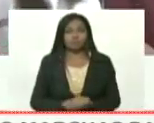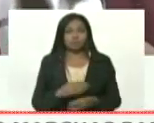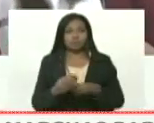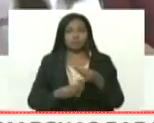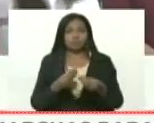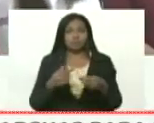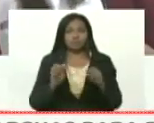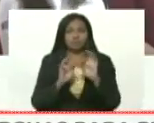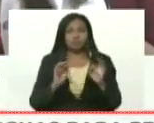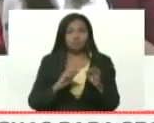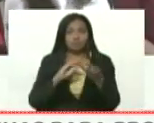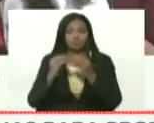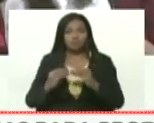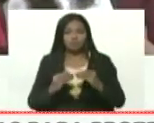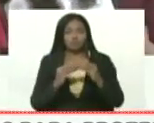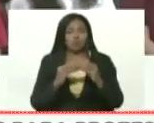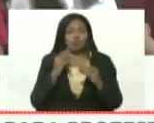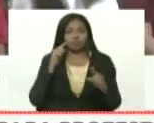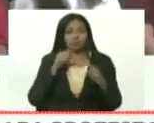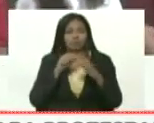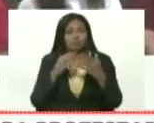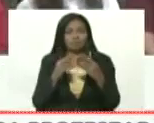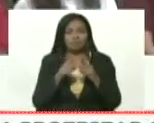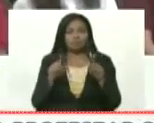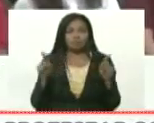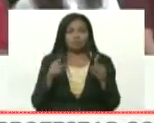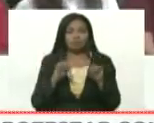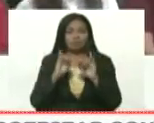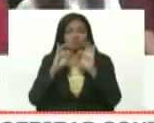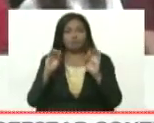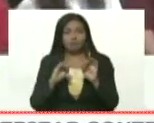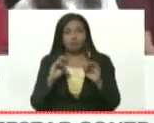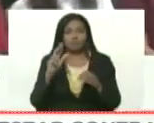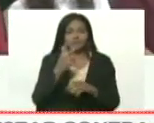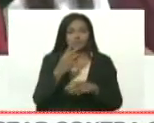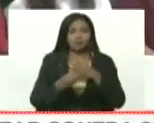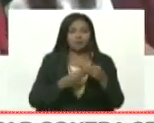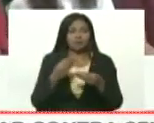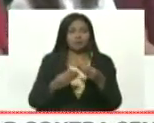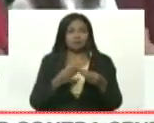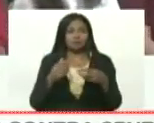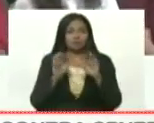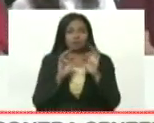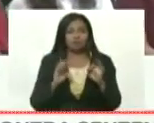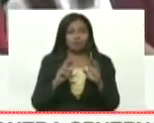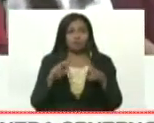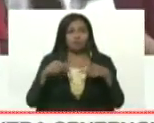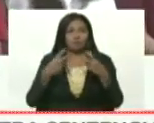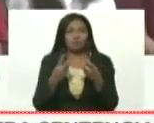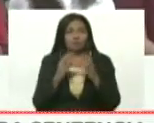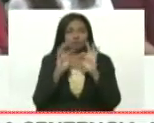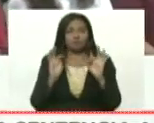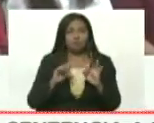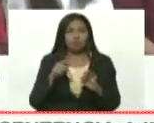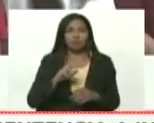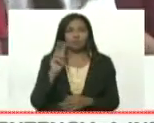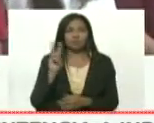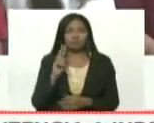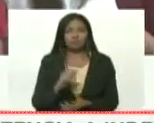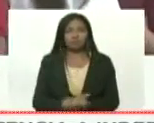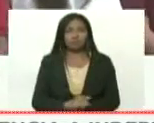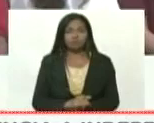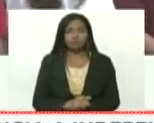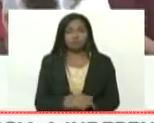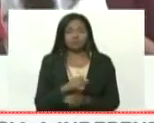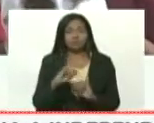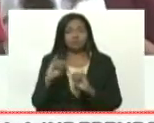cómo resolver la indeterminación de la división de 0 entre 0 mediante la creación de un nuevo conjunto numérico. Esta